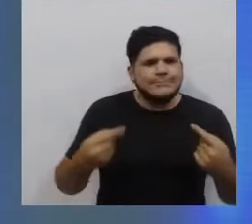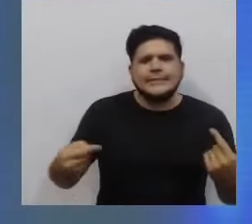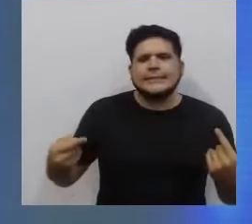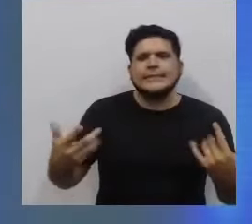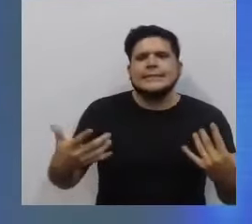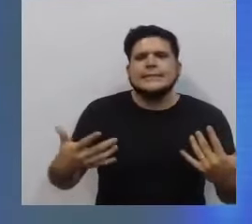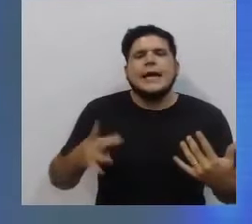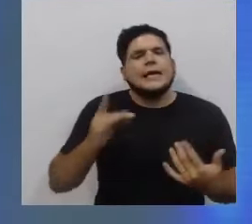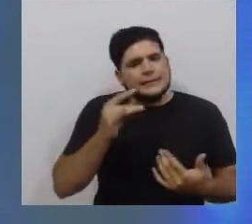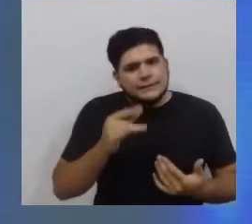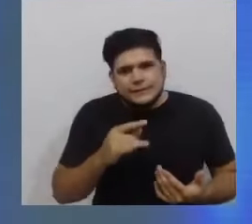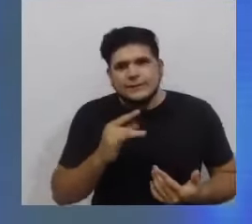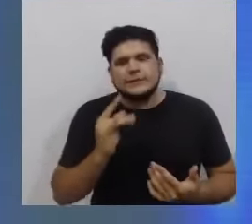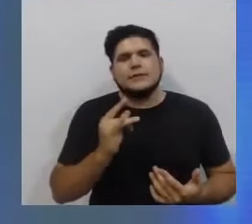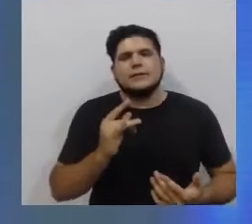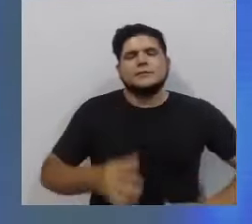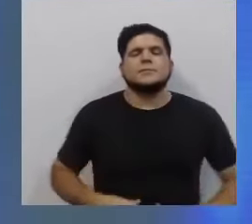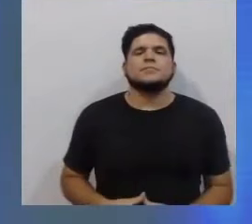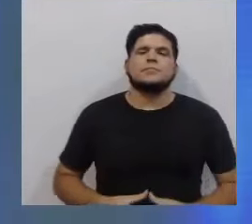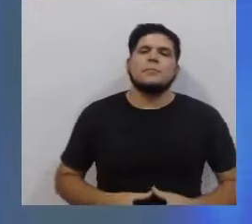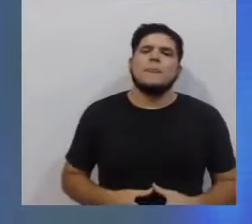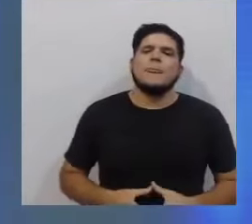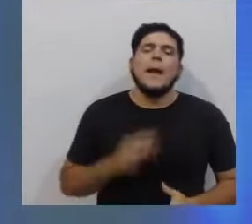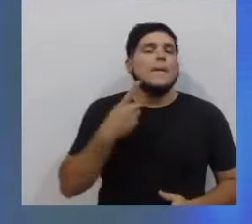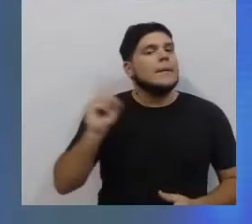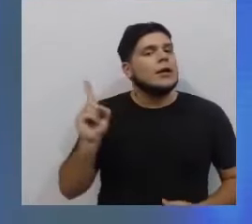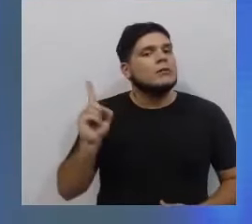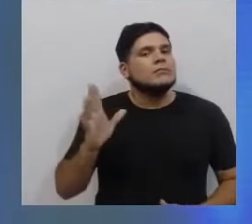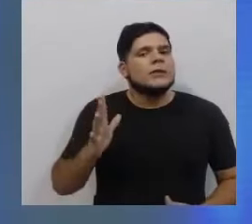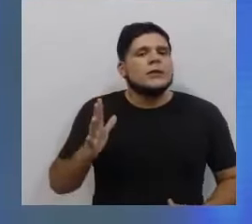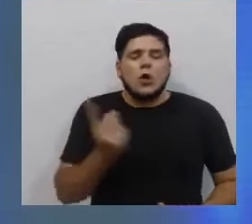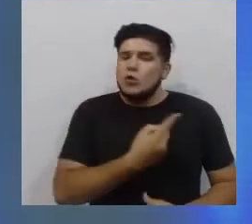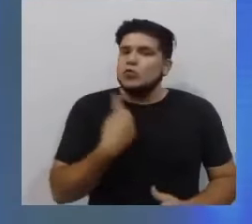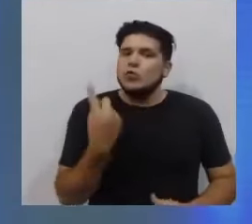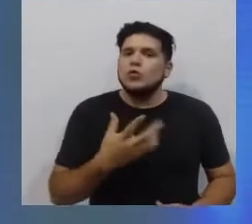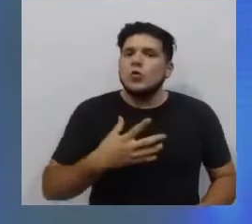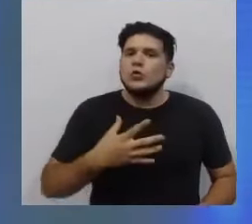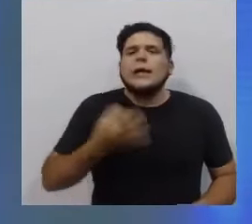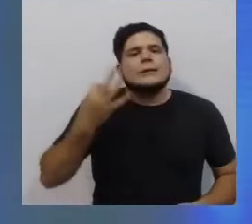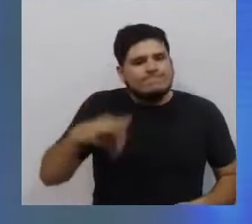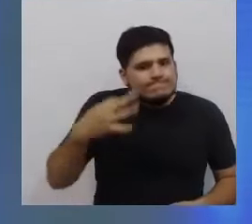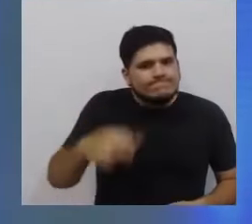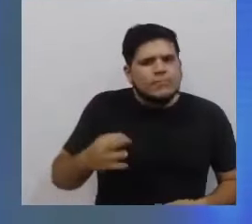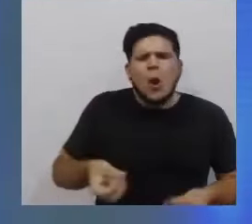cómo administrarlo nos va a ayudar a crecer no escuches o amen